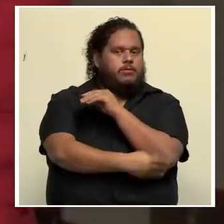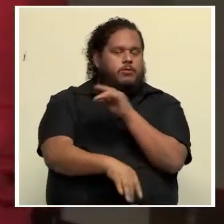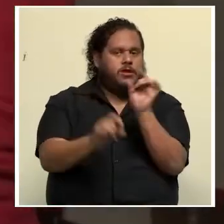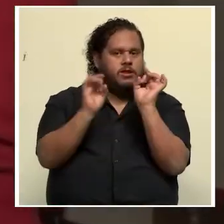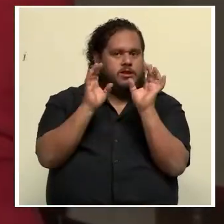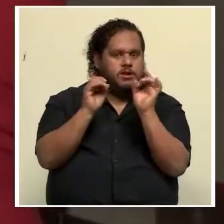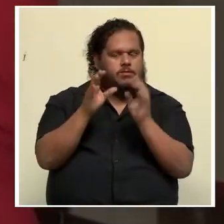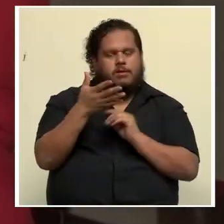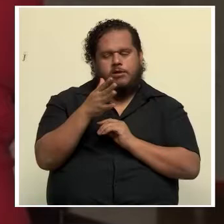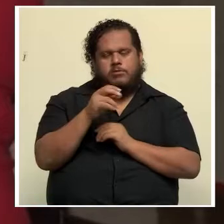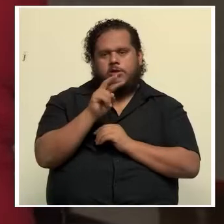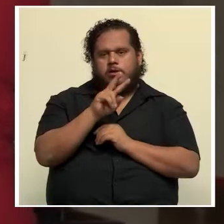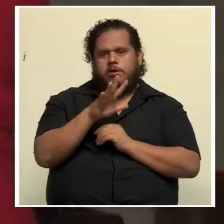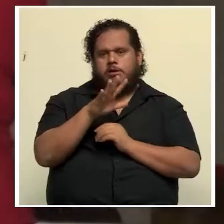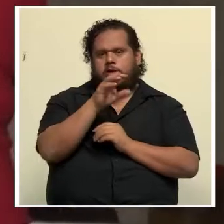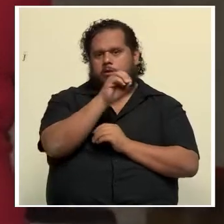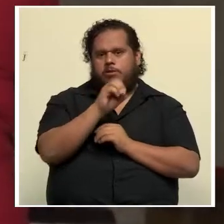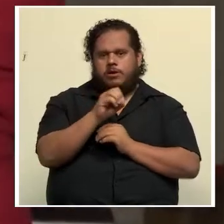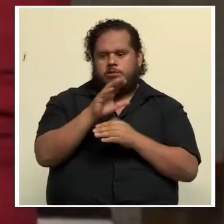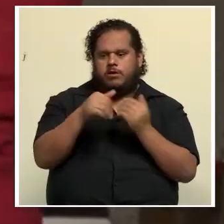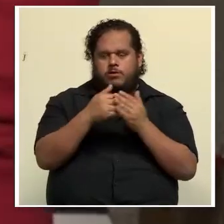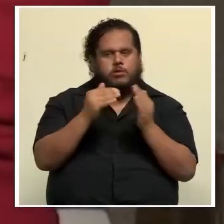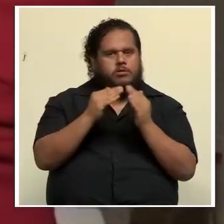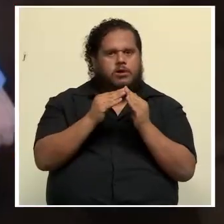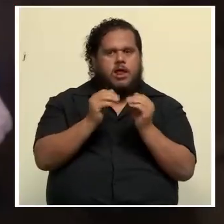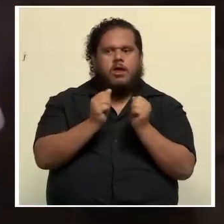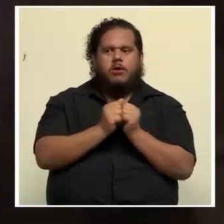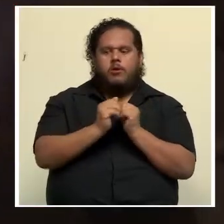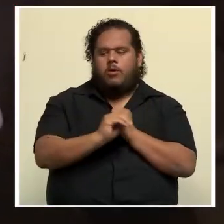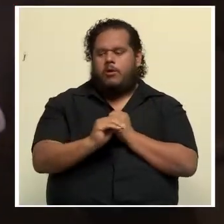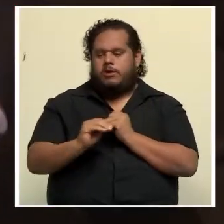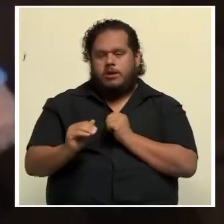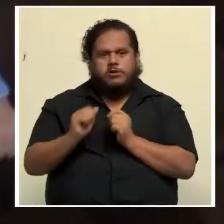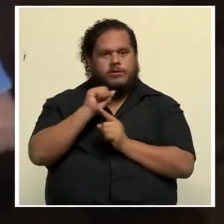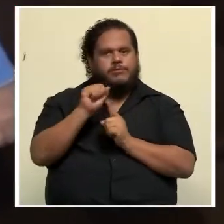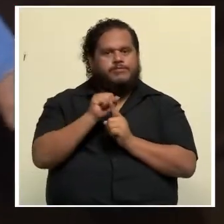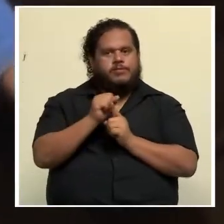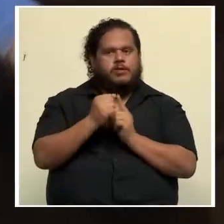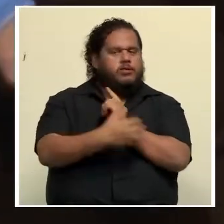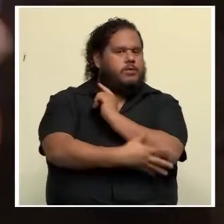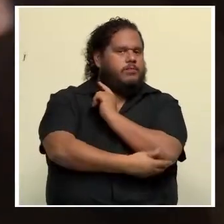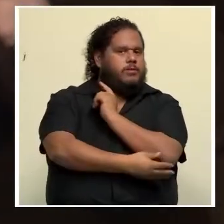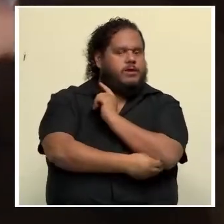del 25% de los hogares con niños en situación de pobreza no